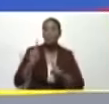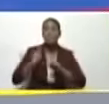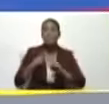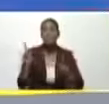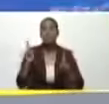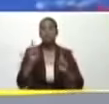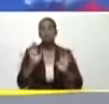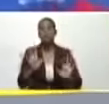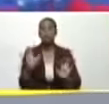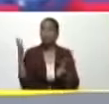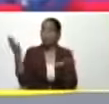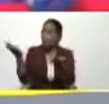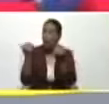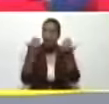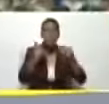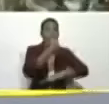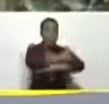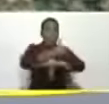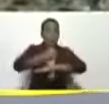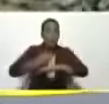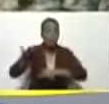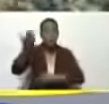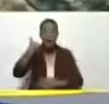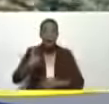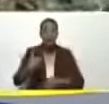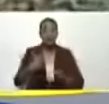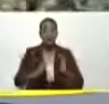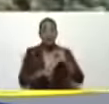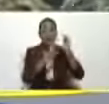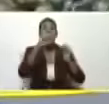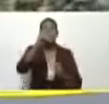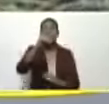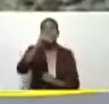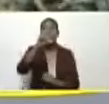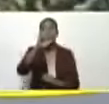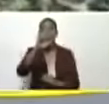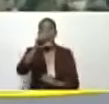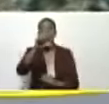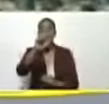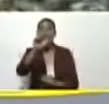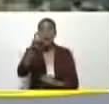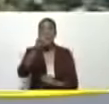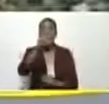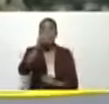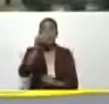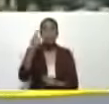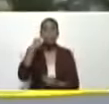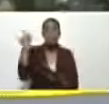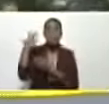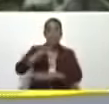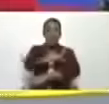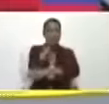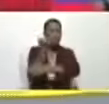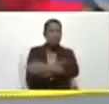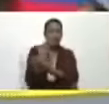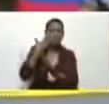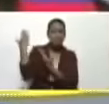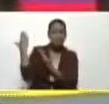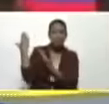dije que venga los delegados que vengan las delegadas que vengan Mira mira mira mira mira esa